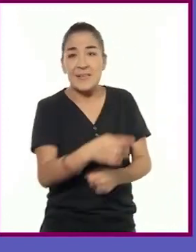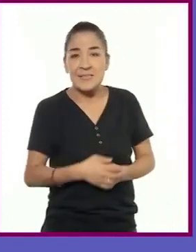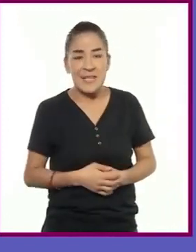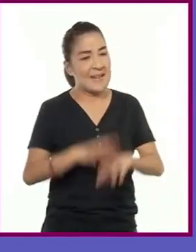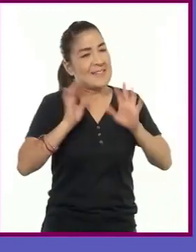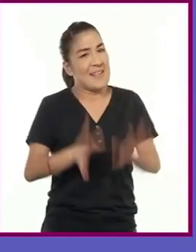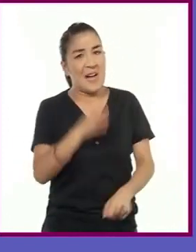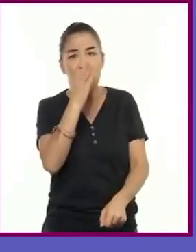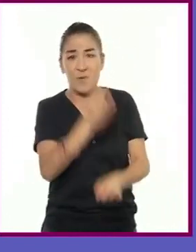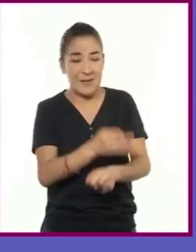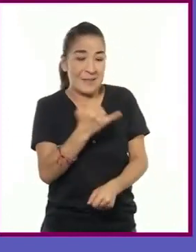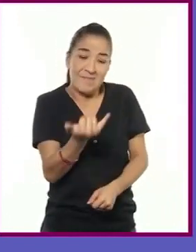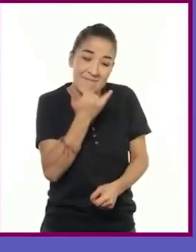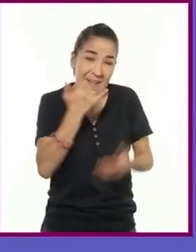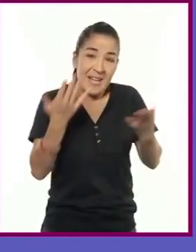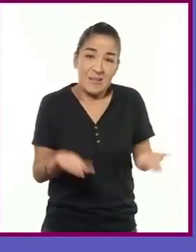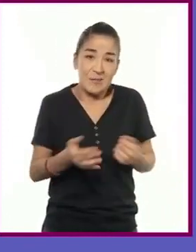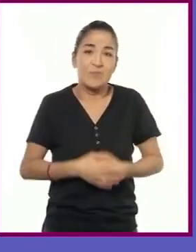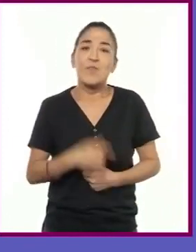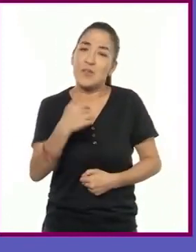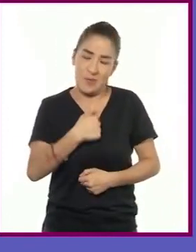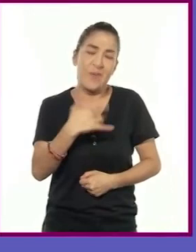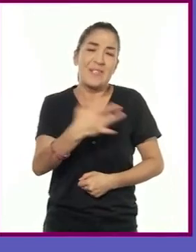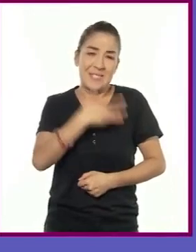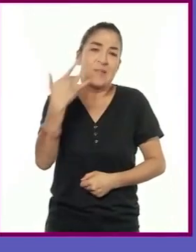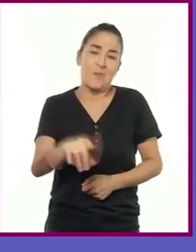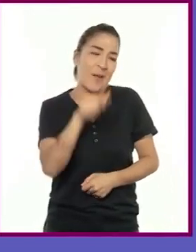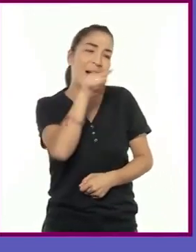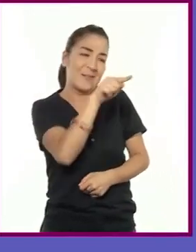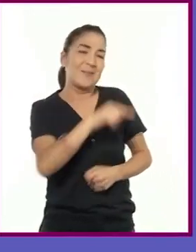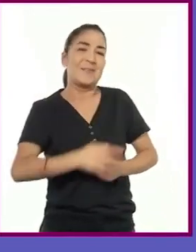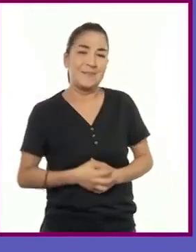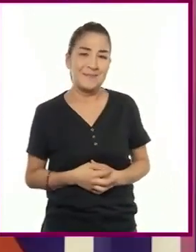vez, señora, y perdóneme, es que estoy enamorado de usted.